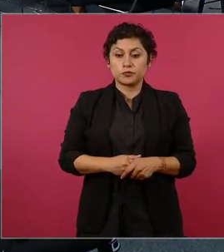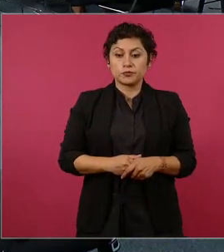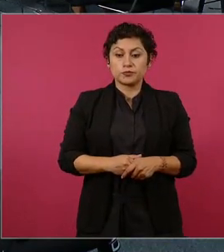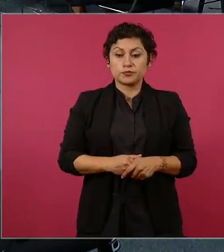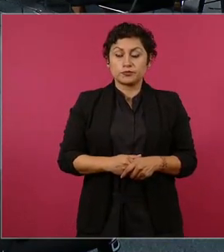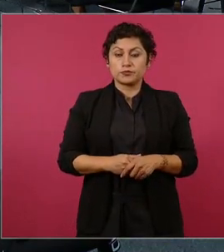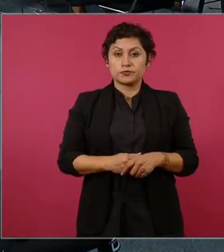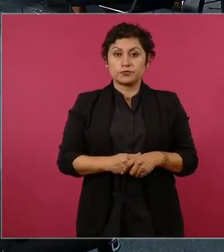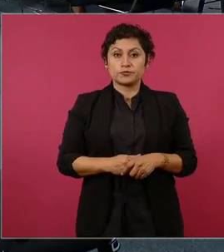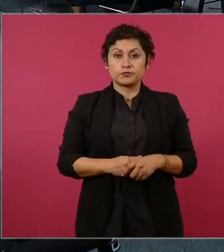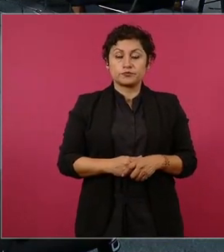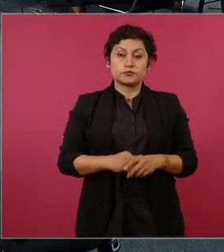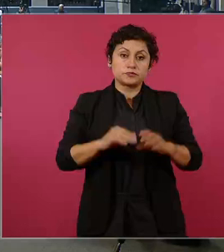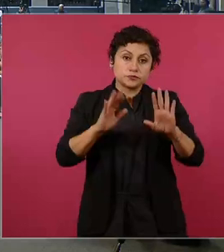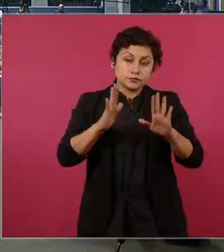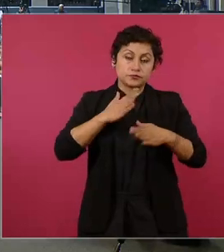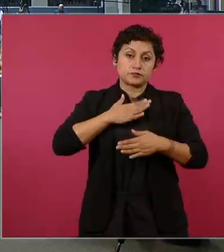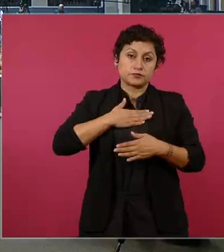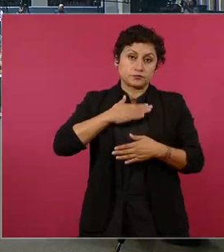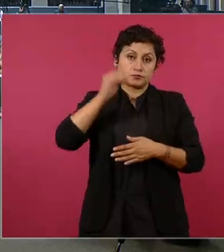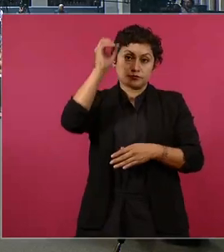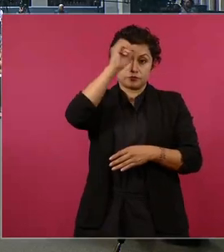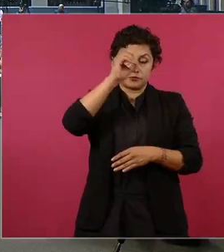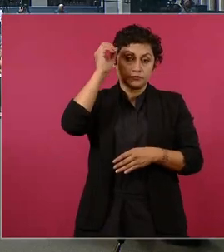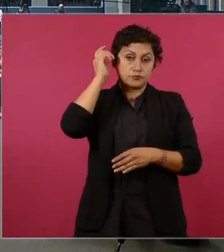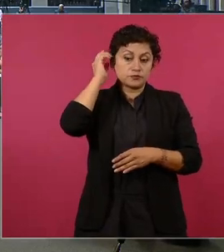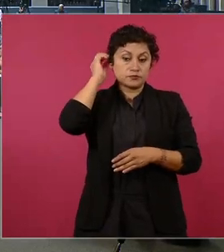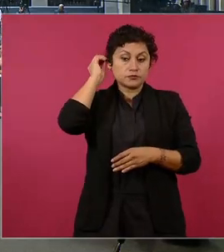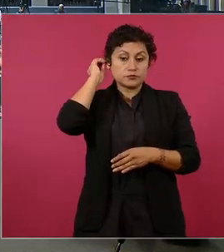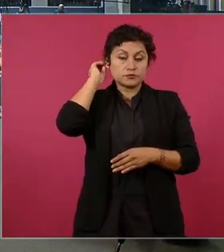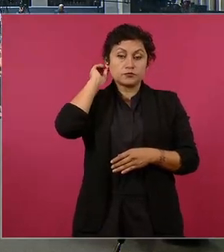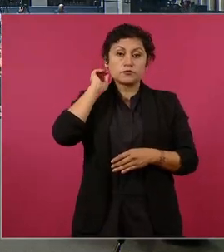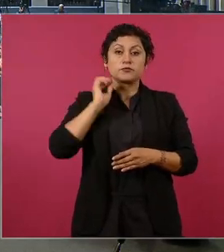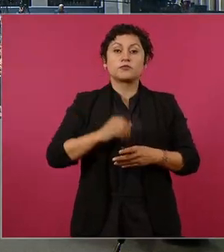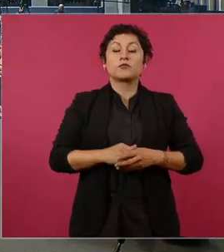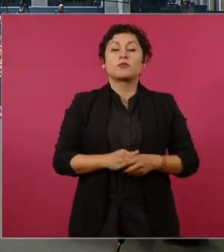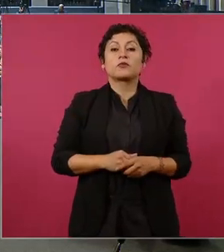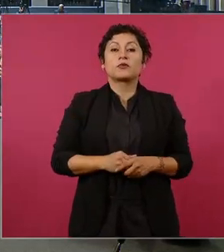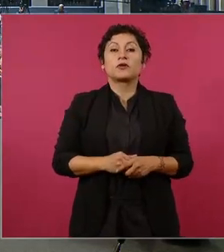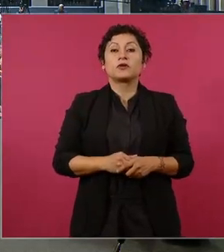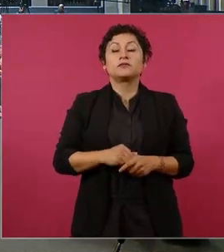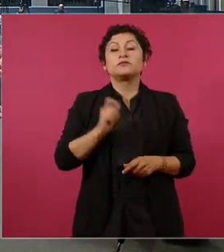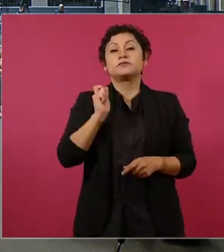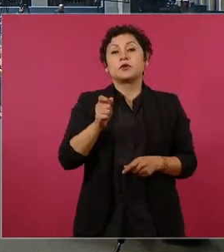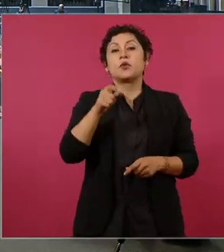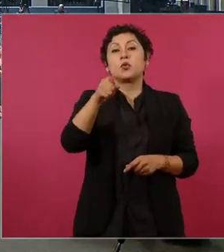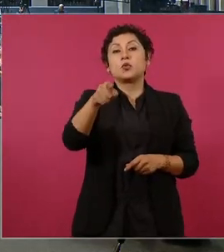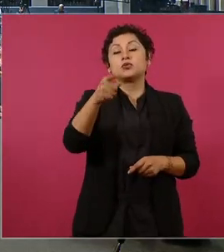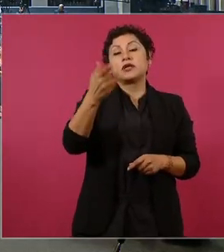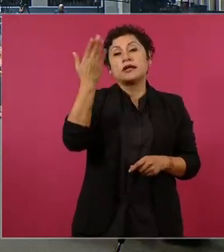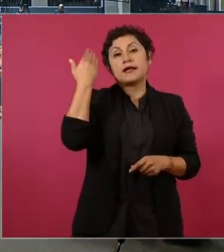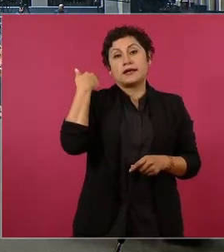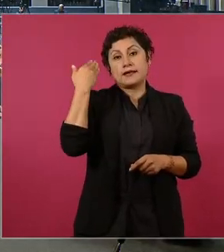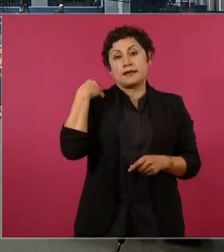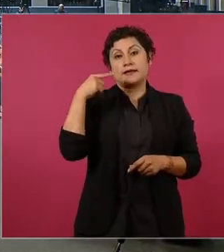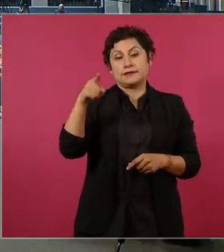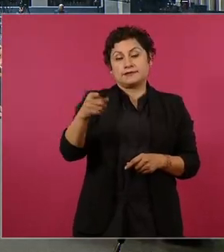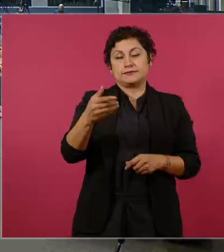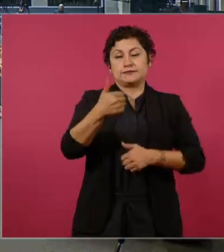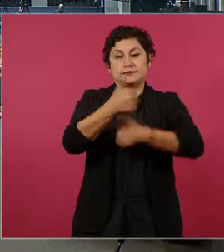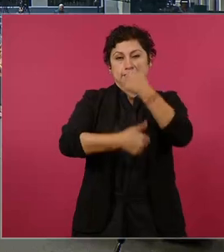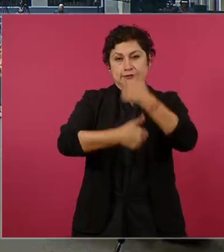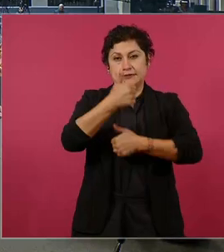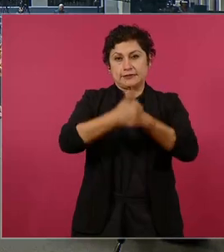Eso es lo que puedo comentarte. Basado en su denuncia a la corrupción, usted dijo como candidato a la presidencia, señor presidente,